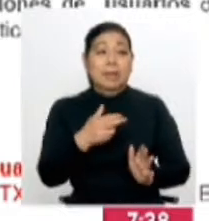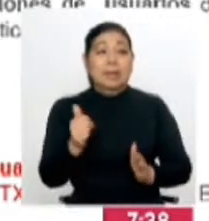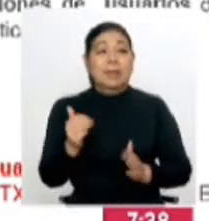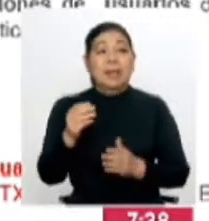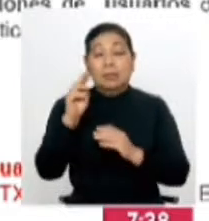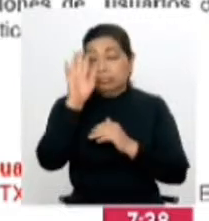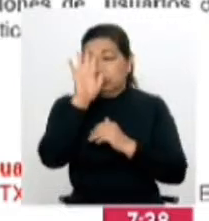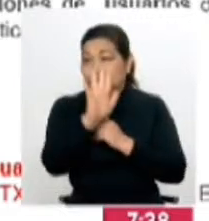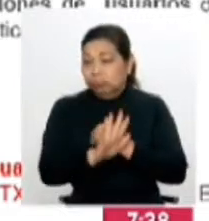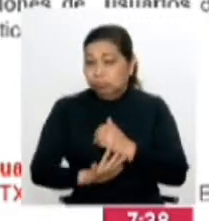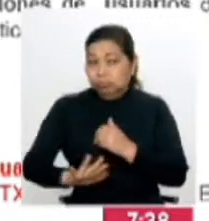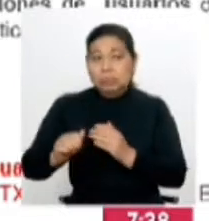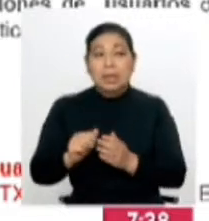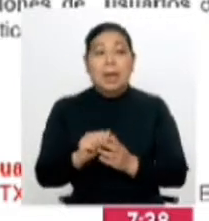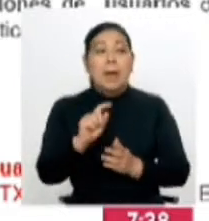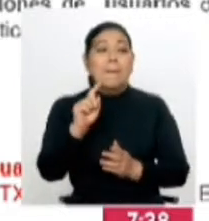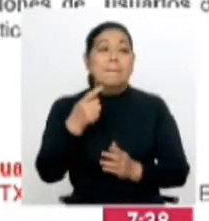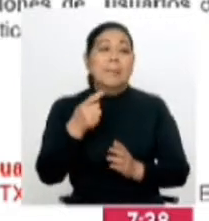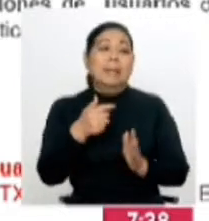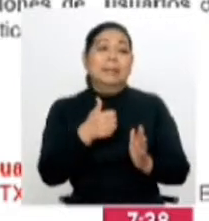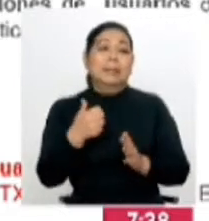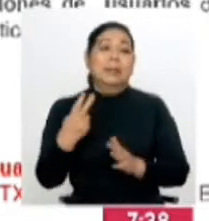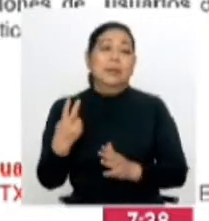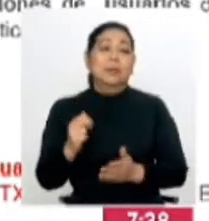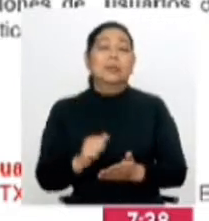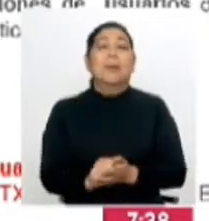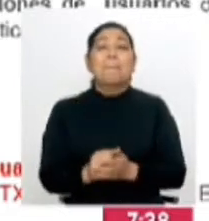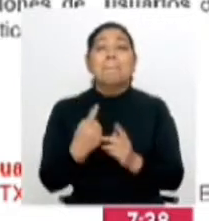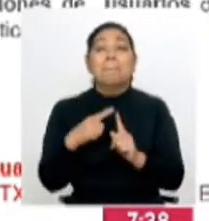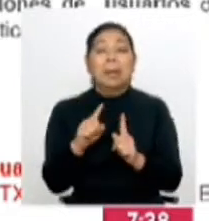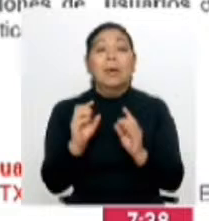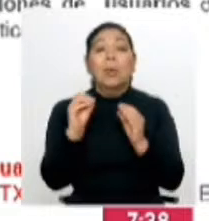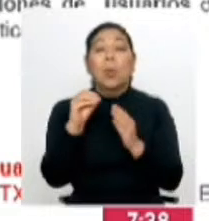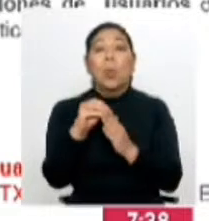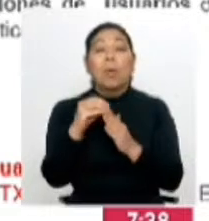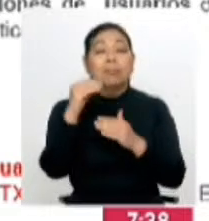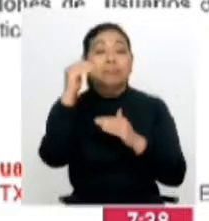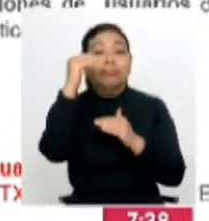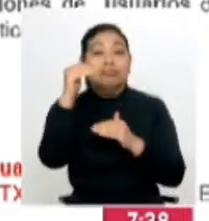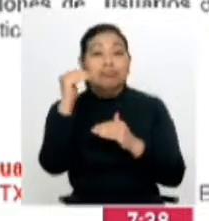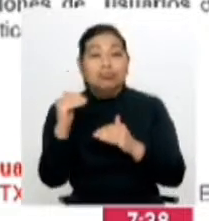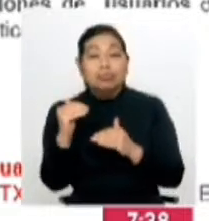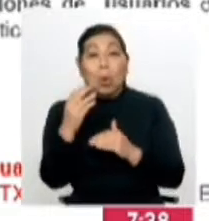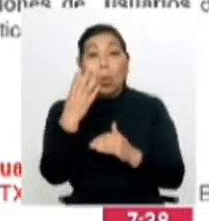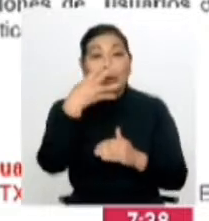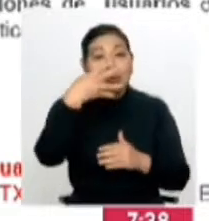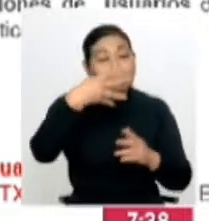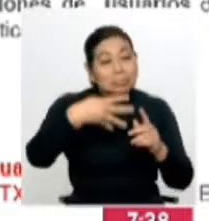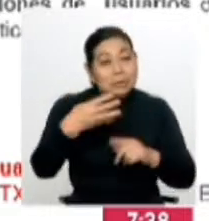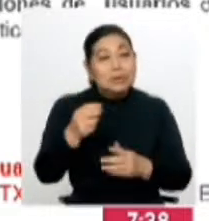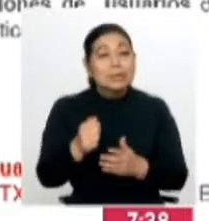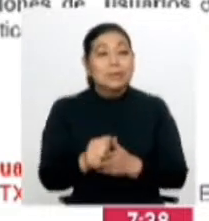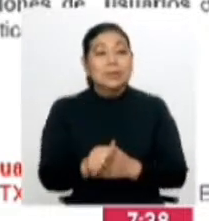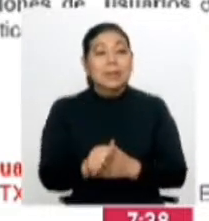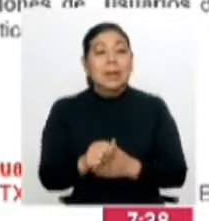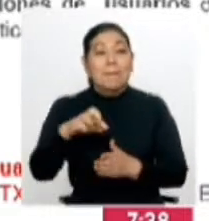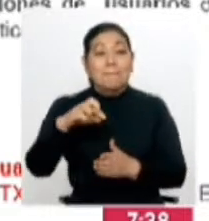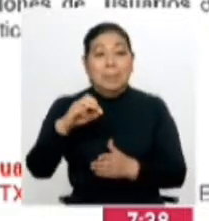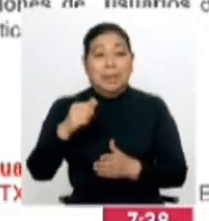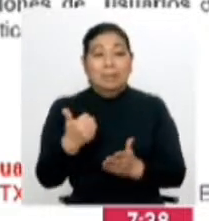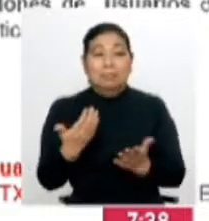14.530 agentes a nivel nacional, 1.662 cajeros automáticos, 4 plataformas itinerantes, BAP y 5